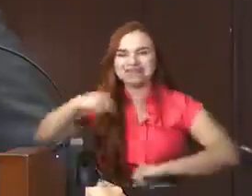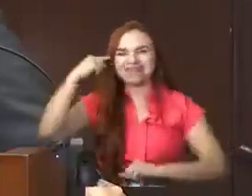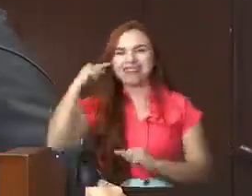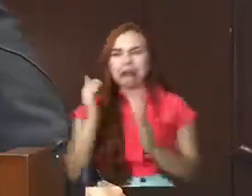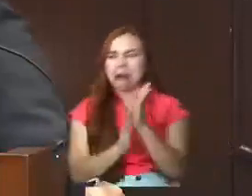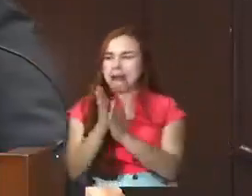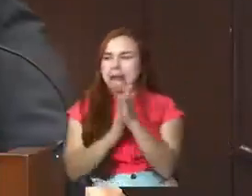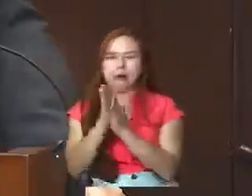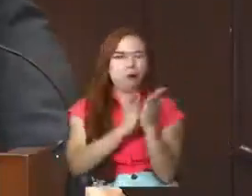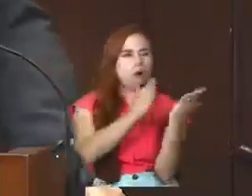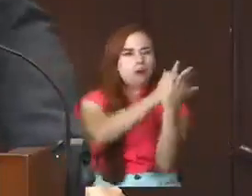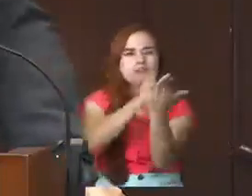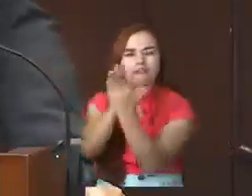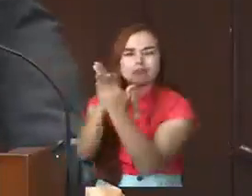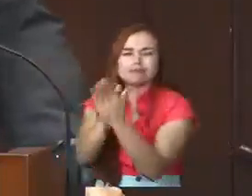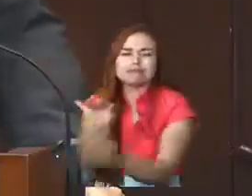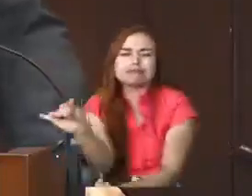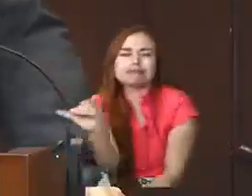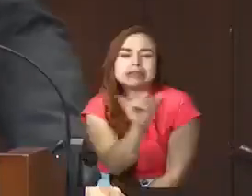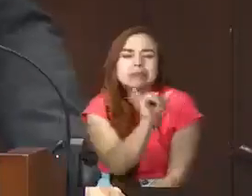la politiquería criolla.